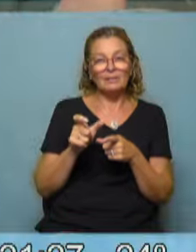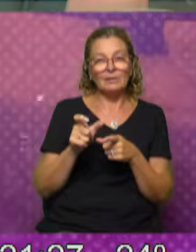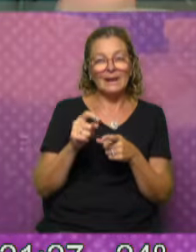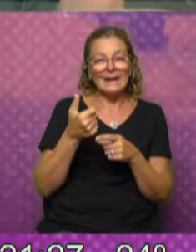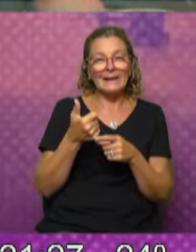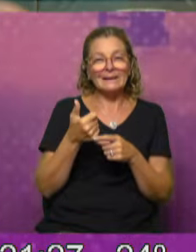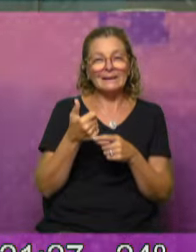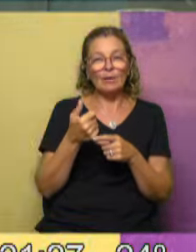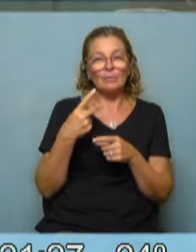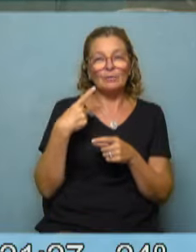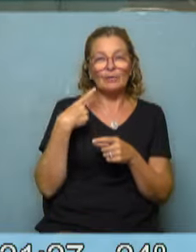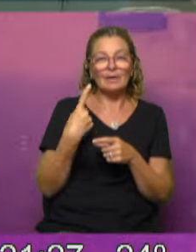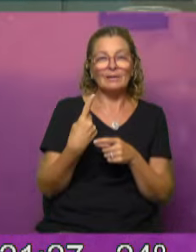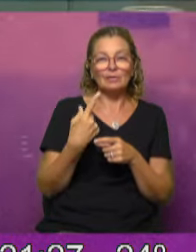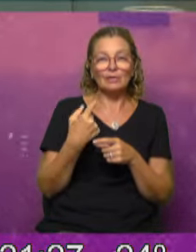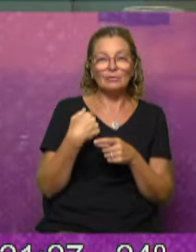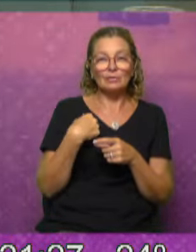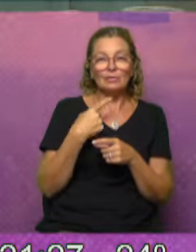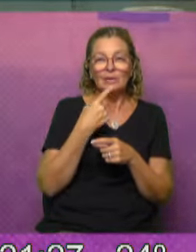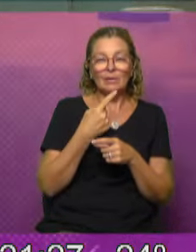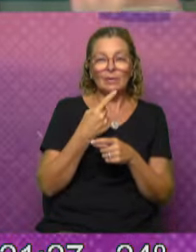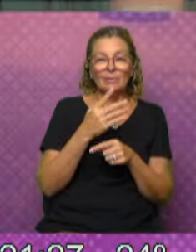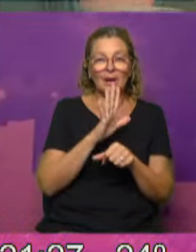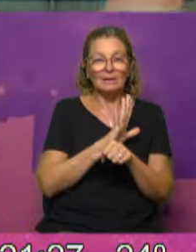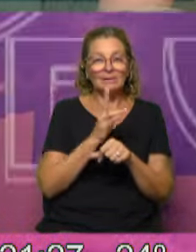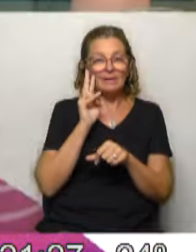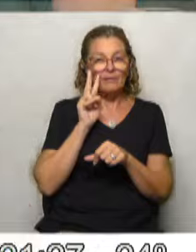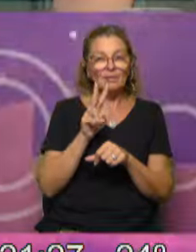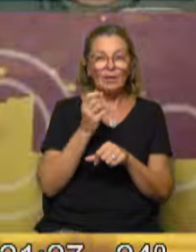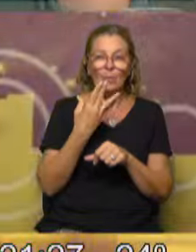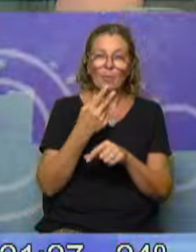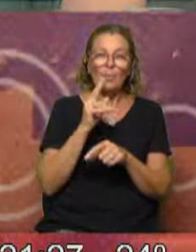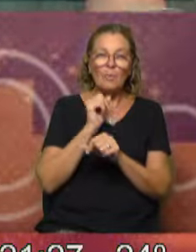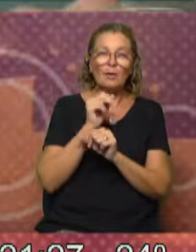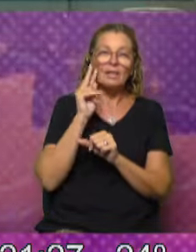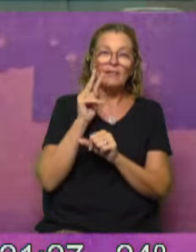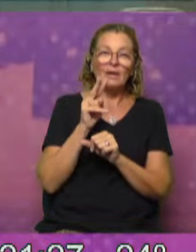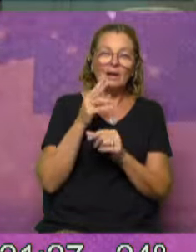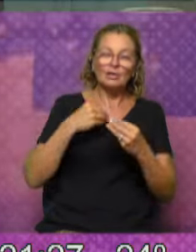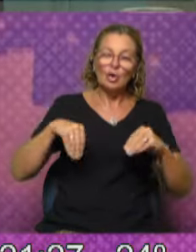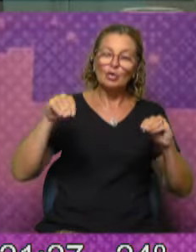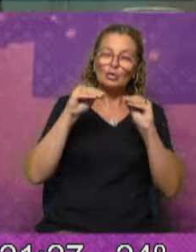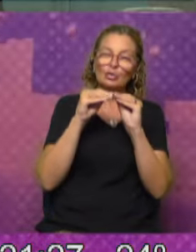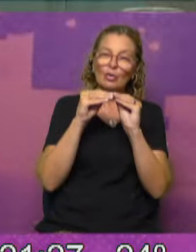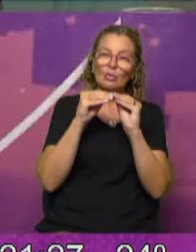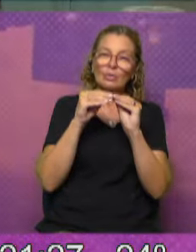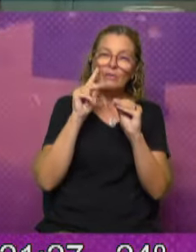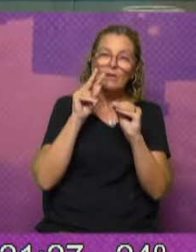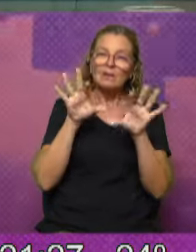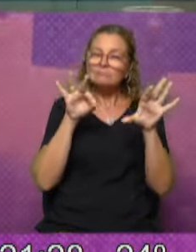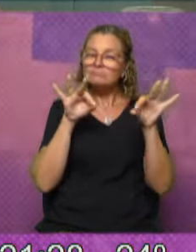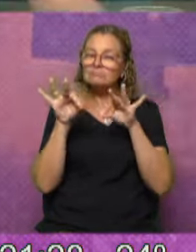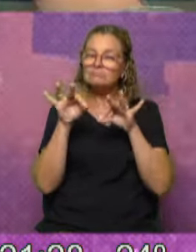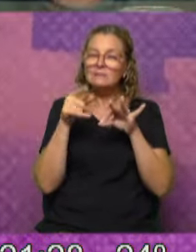casi como si fuera una directora, yo digo que podría ser una artista visual, como que puede ver de afuera la totalidad y tomar decisiones